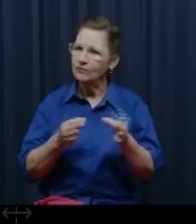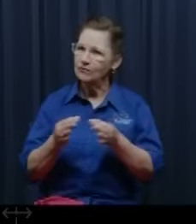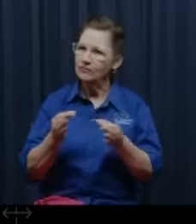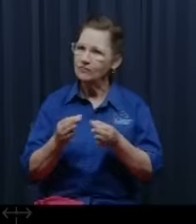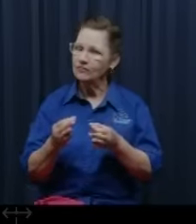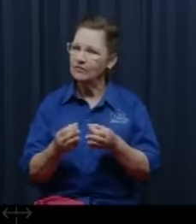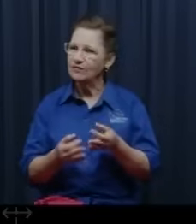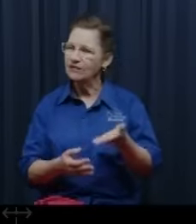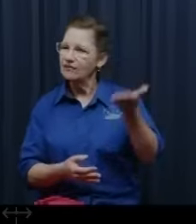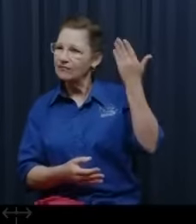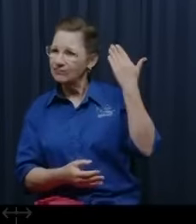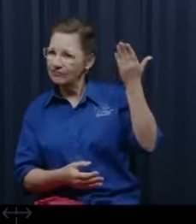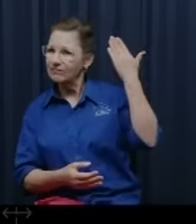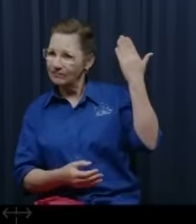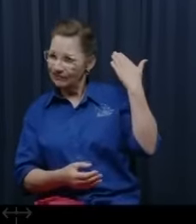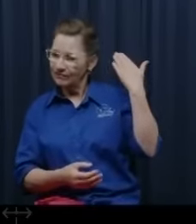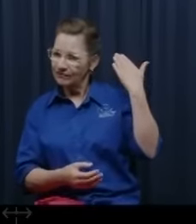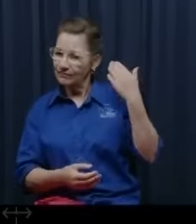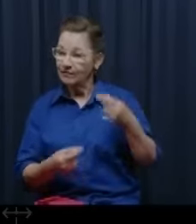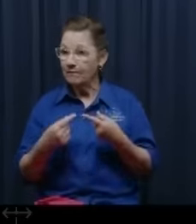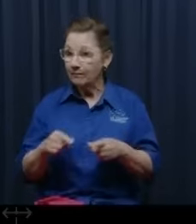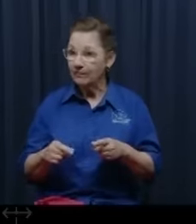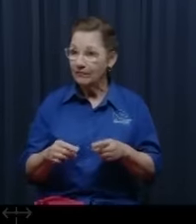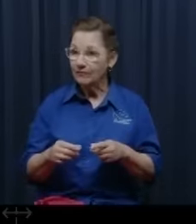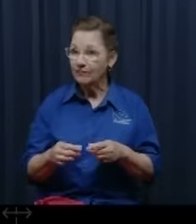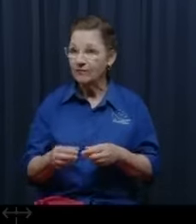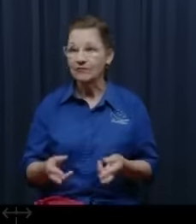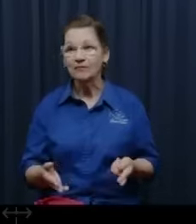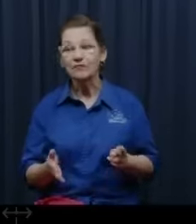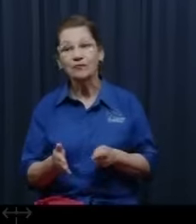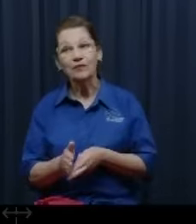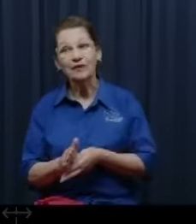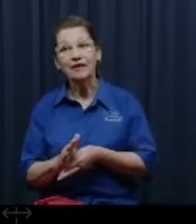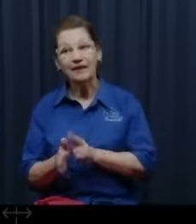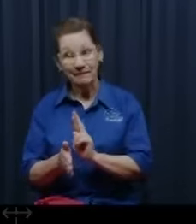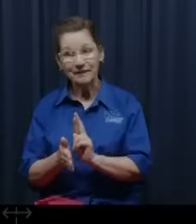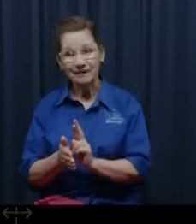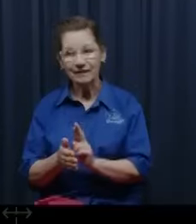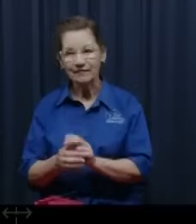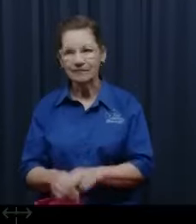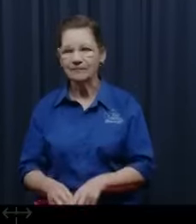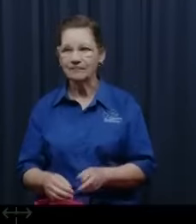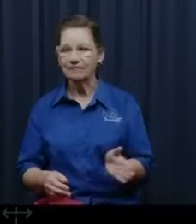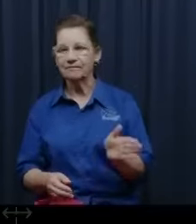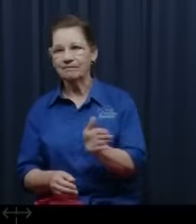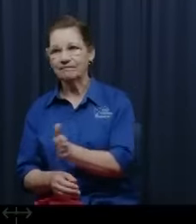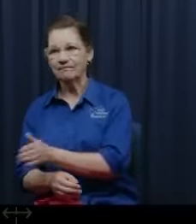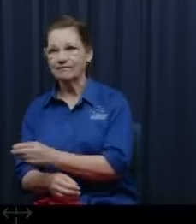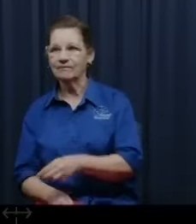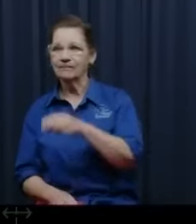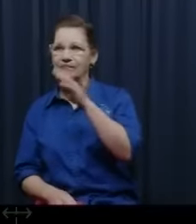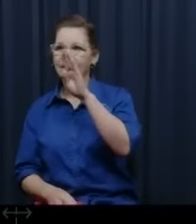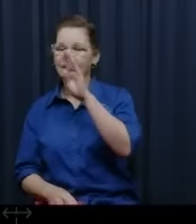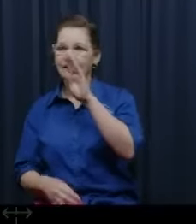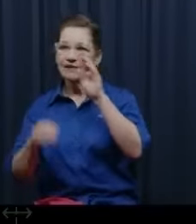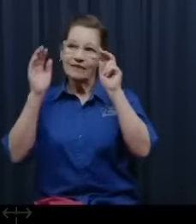a volver a decir 75 años después es decir más